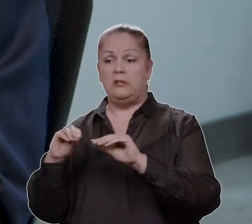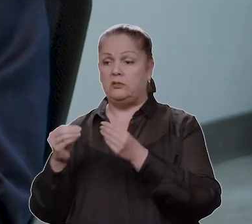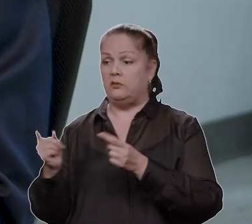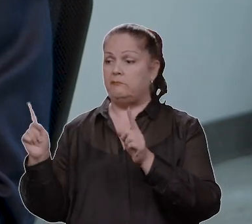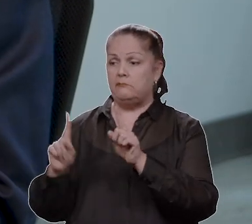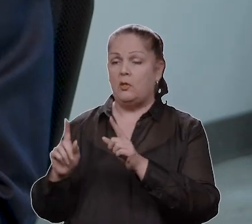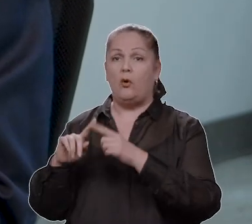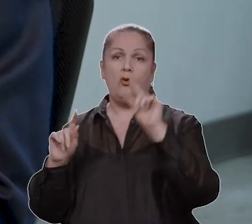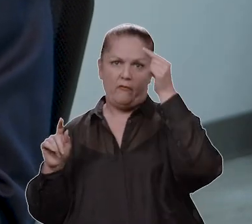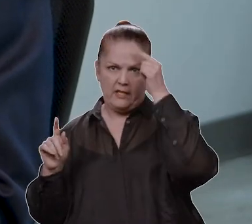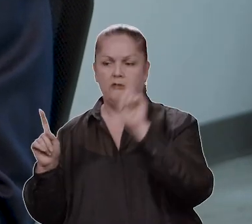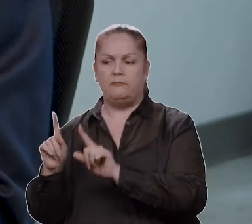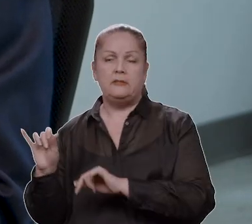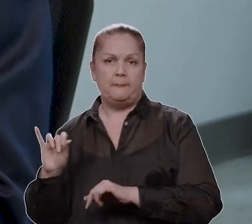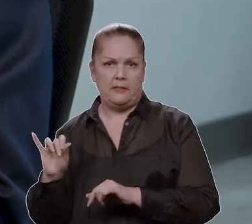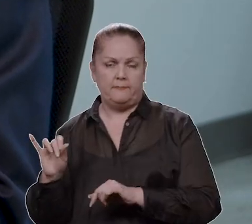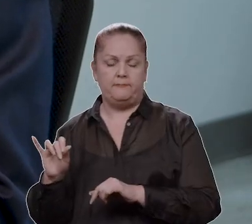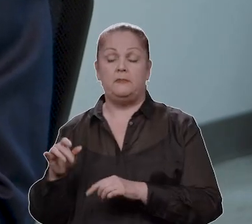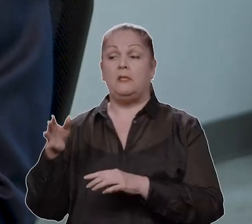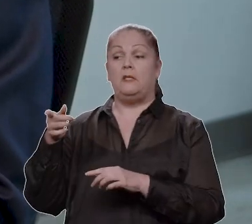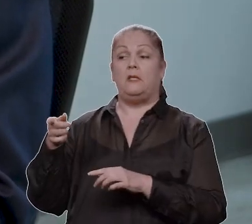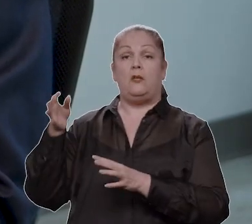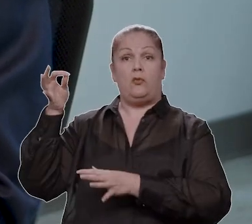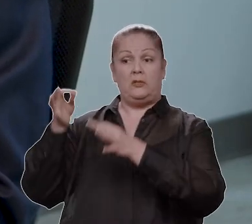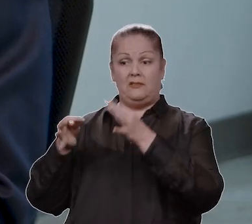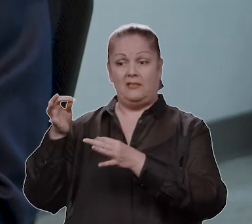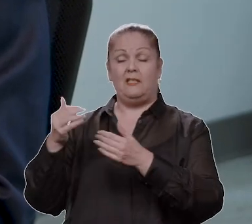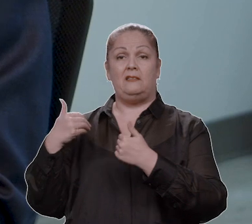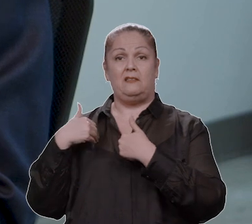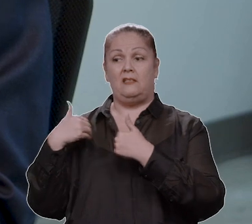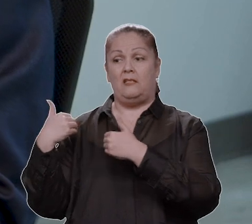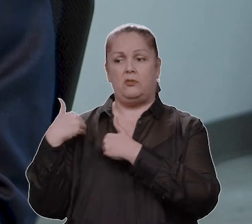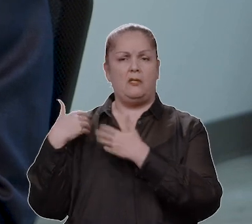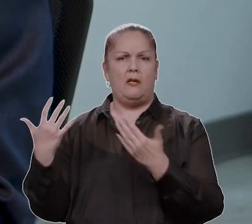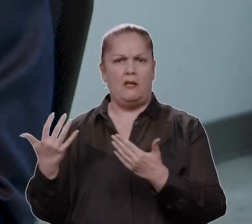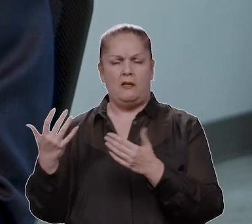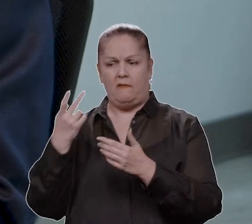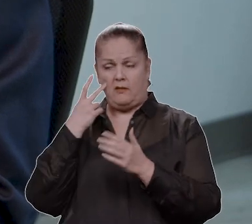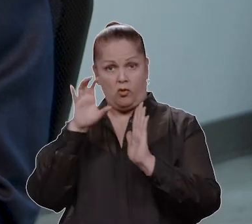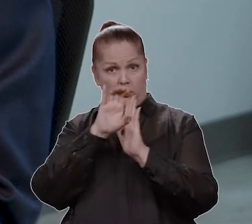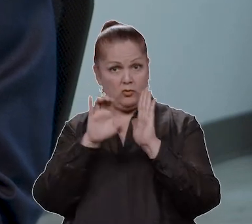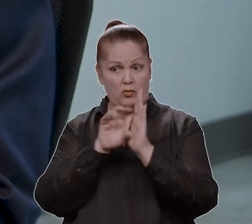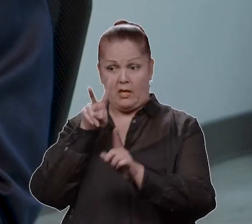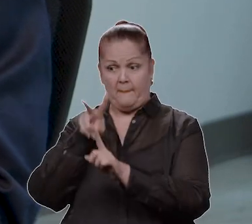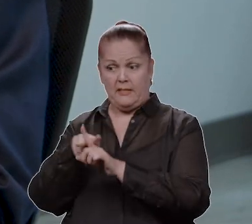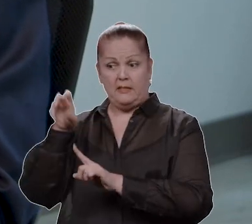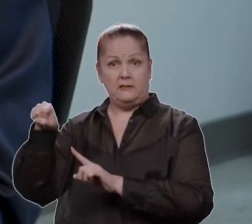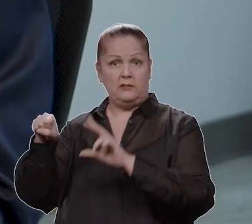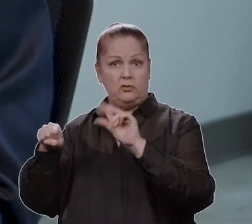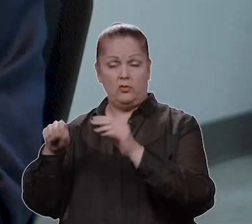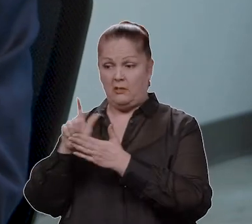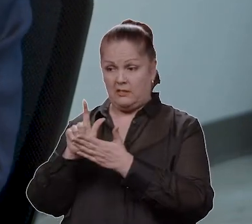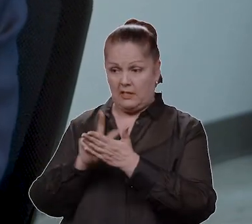incluyendo al gobierno. Y el Poder Judicial tiene un rol de interpretar la constitucionalidad